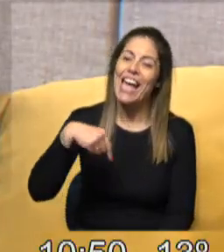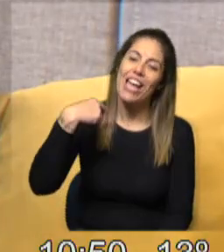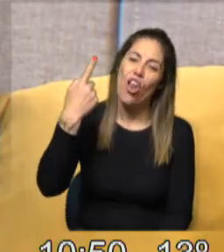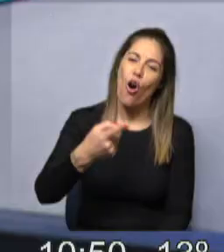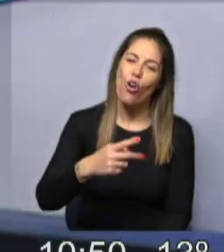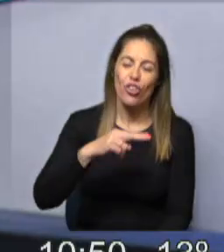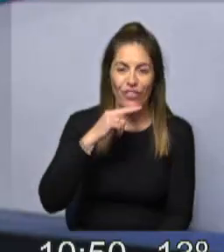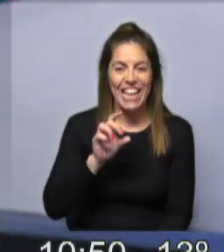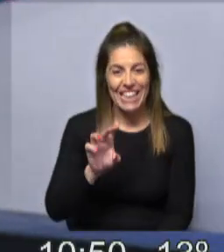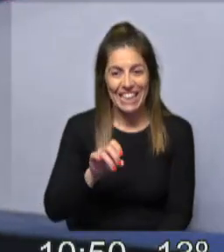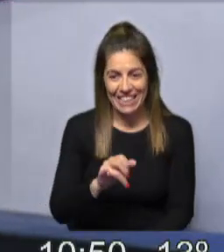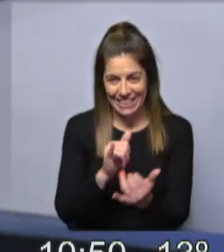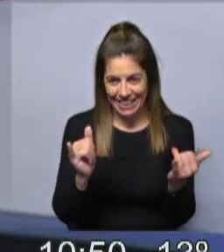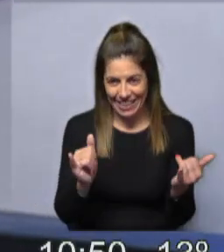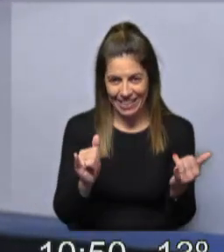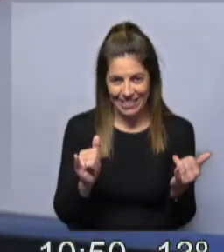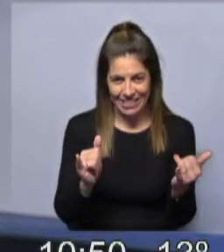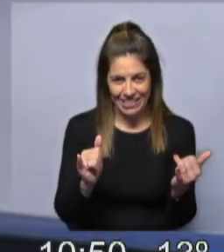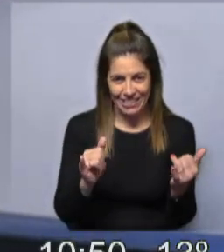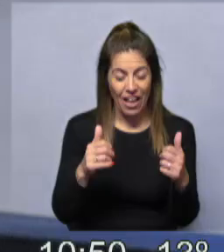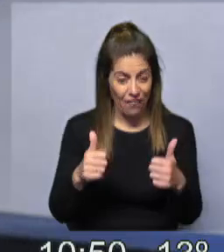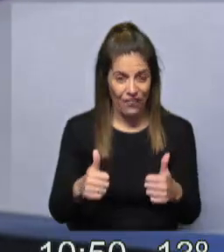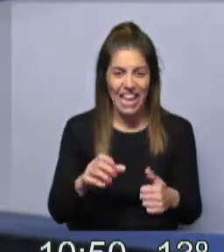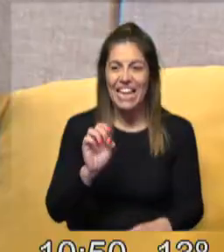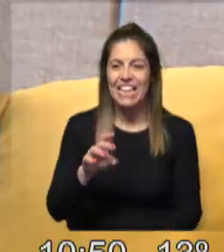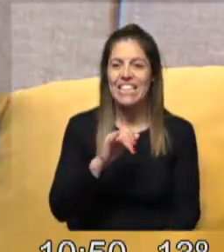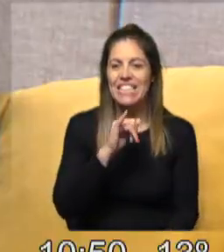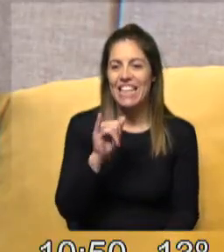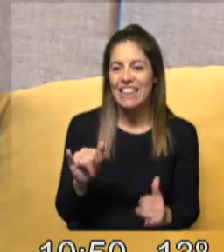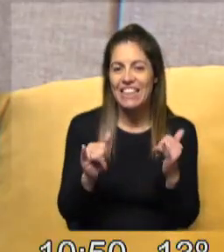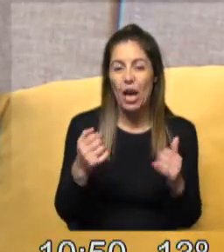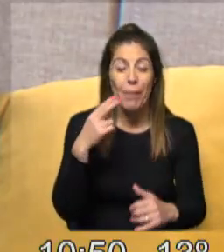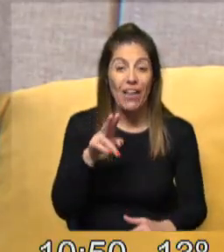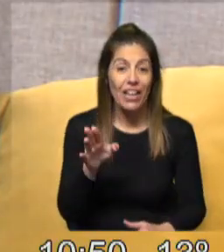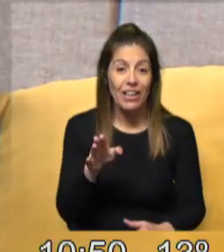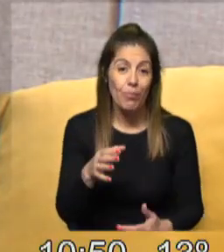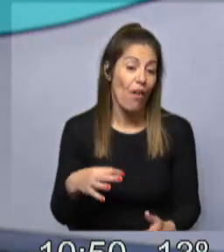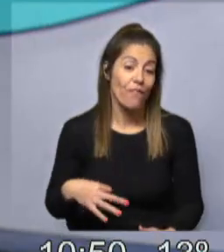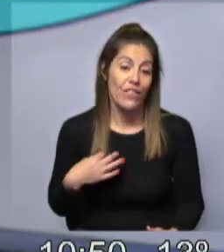viernes. En 15 días no te vemos. Está bien. Bueno. Tienen 15 días para ver todo esto. Seguirán sin mí como puedan.